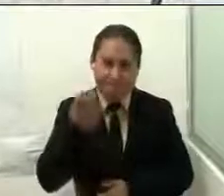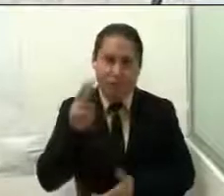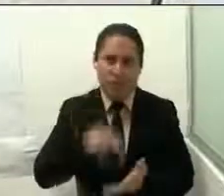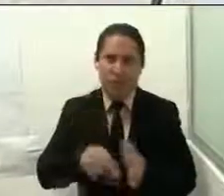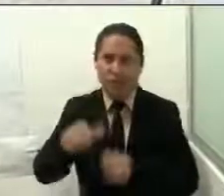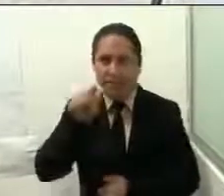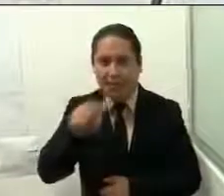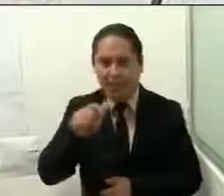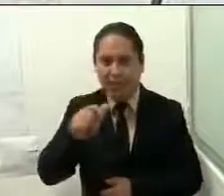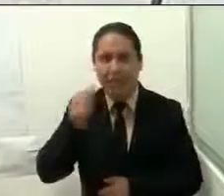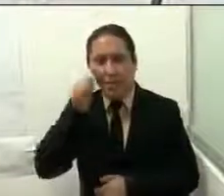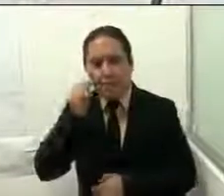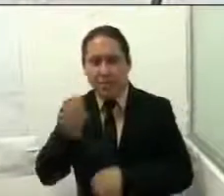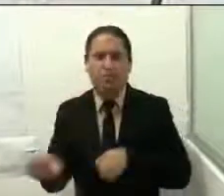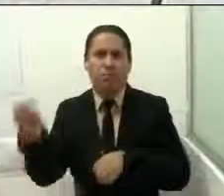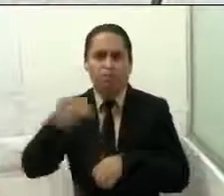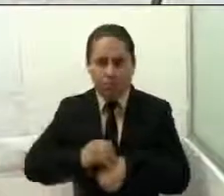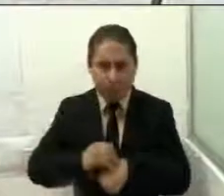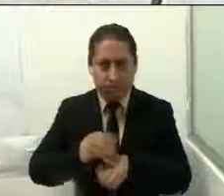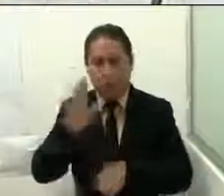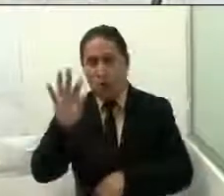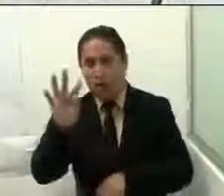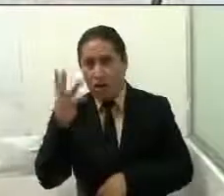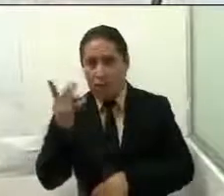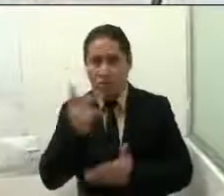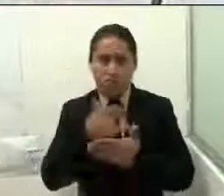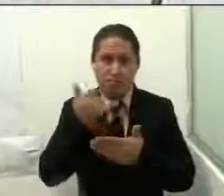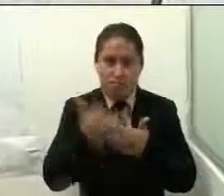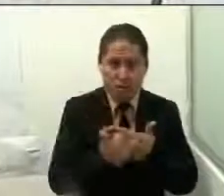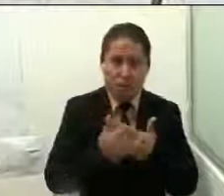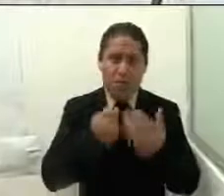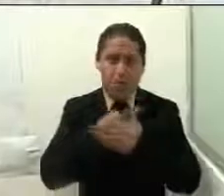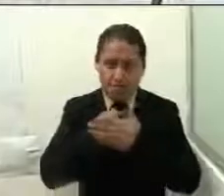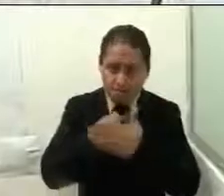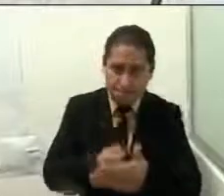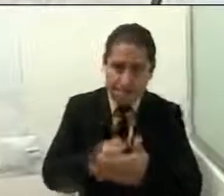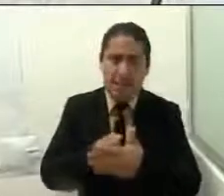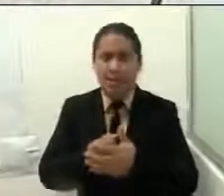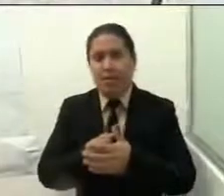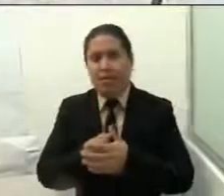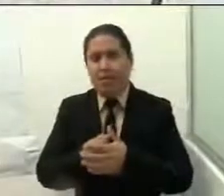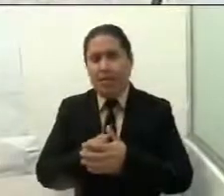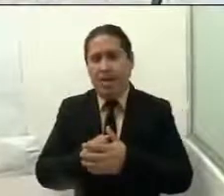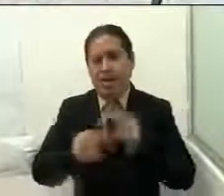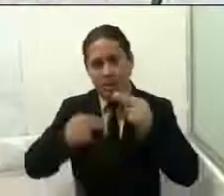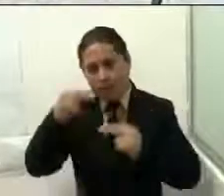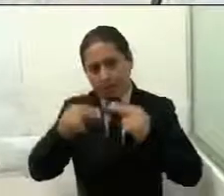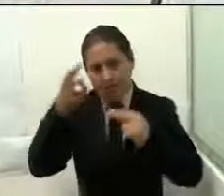se aplicaron 44 proyectos que fortalecen el estatus sanitario